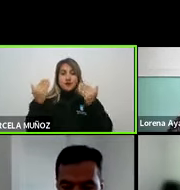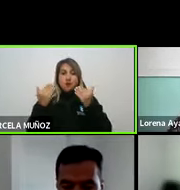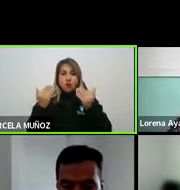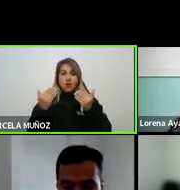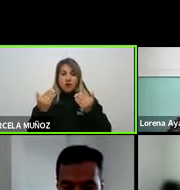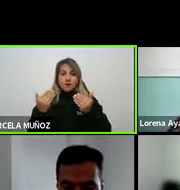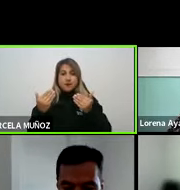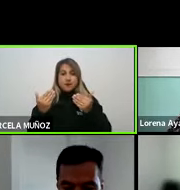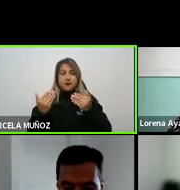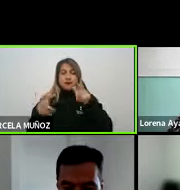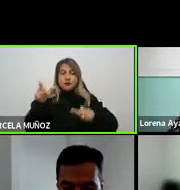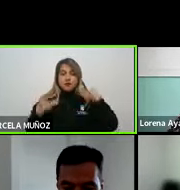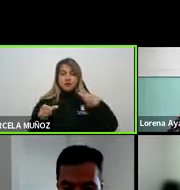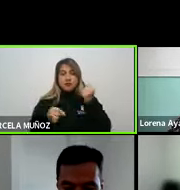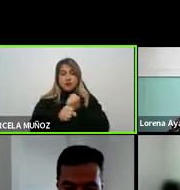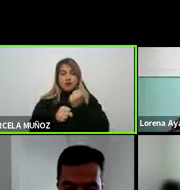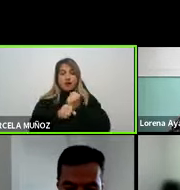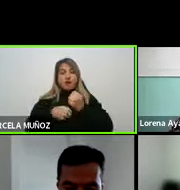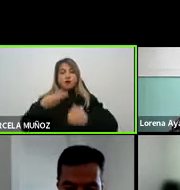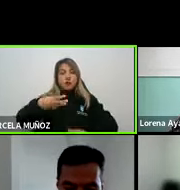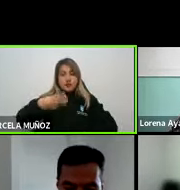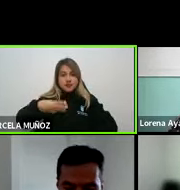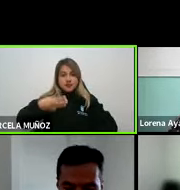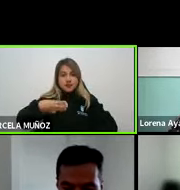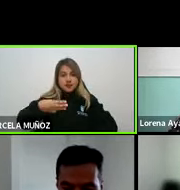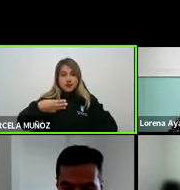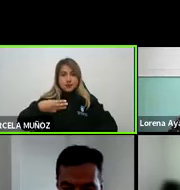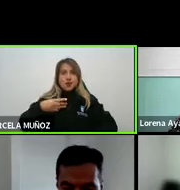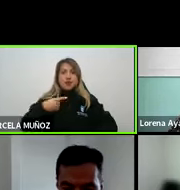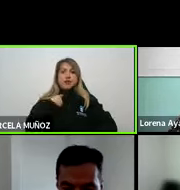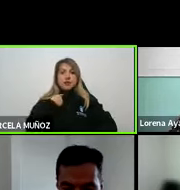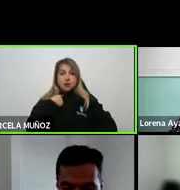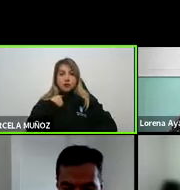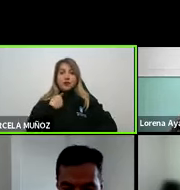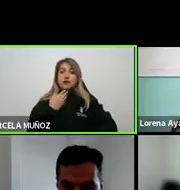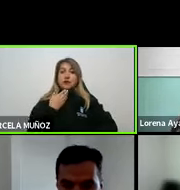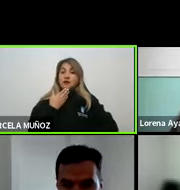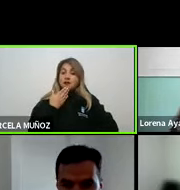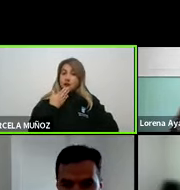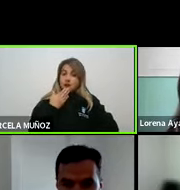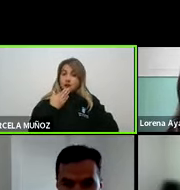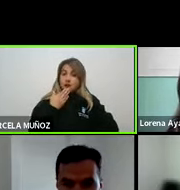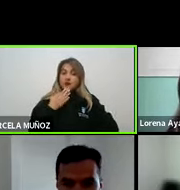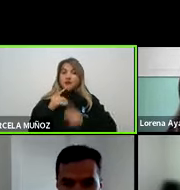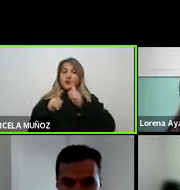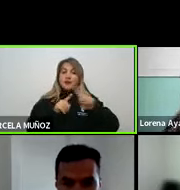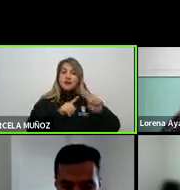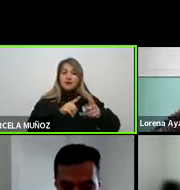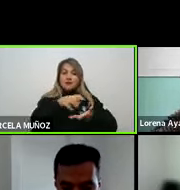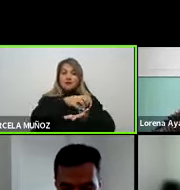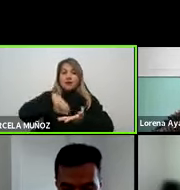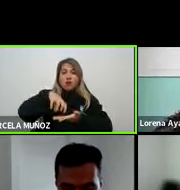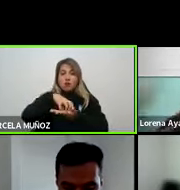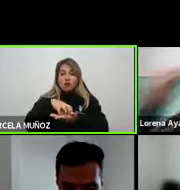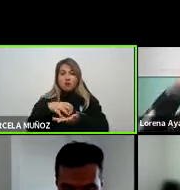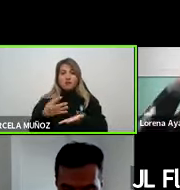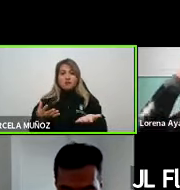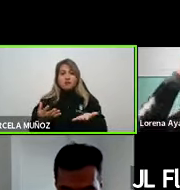los trabajadores del municipio de Quilicura, pero también de distintas comunas que se vieron